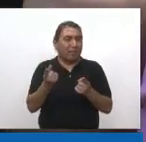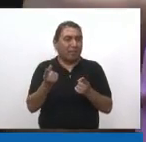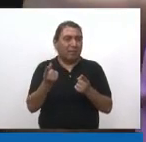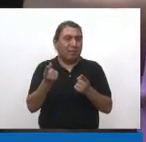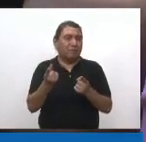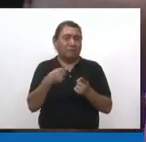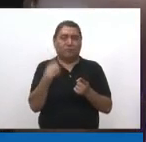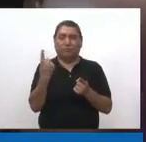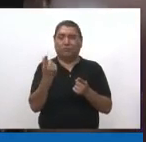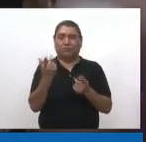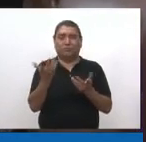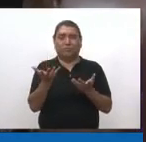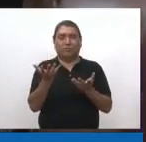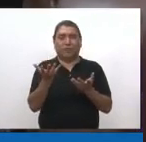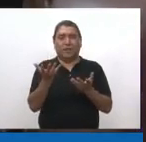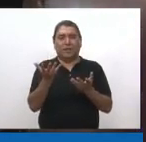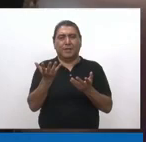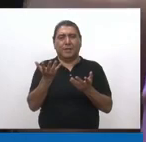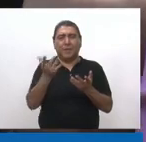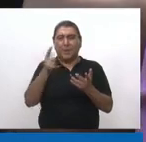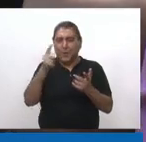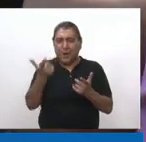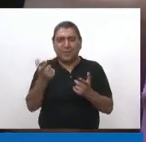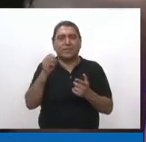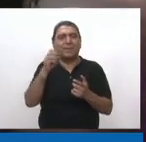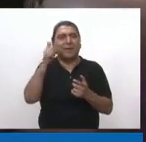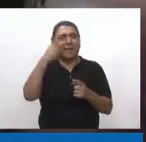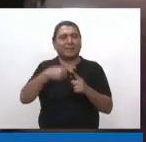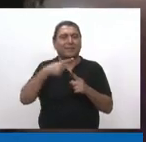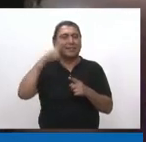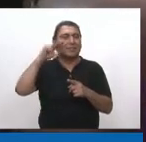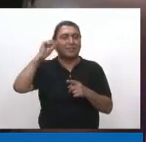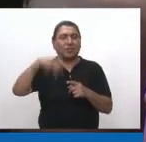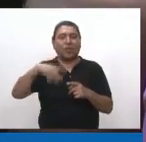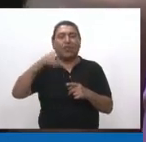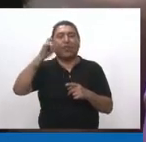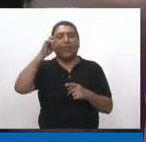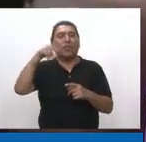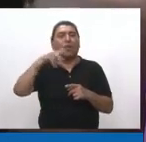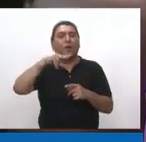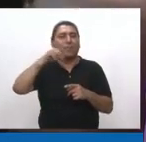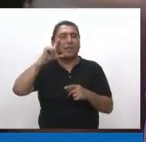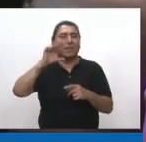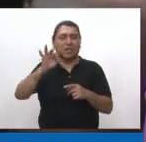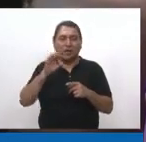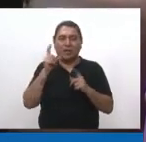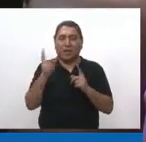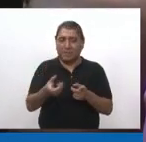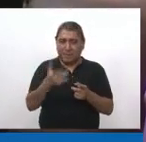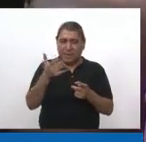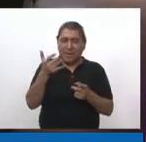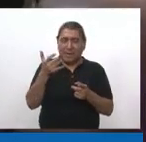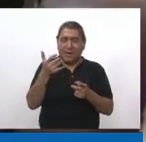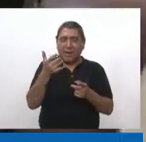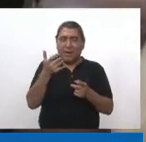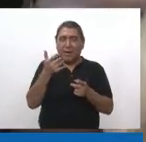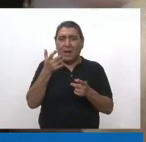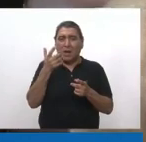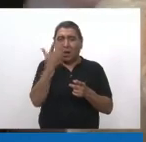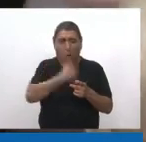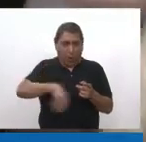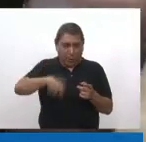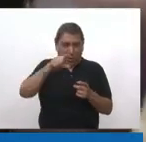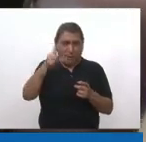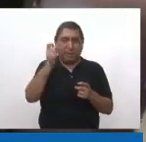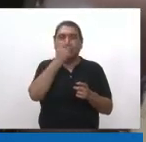Como no salía extinción de dominio de naturaleza civil, como pretendían el gobierno